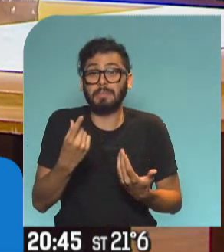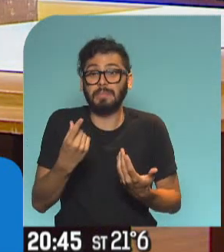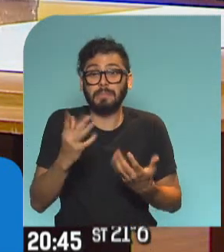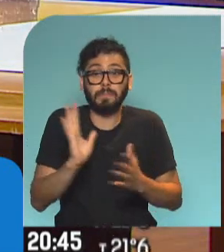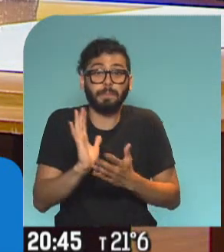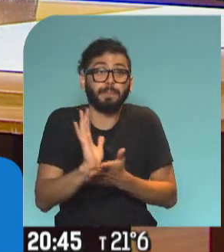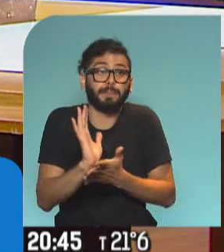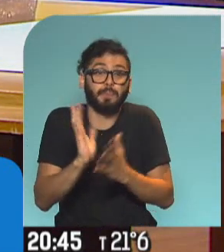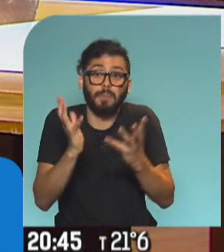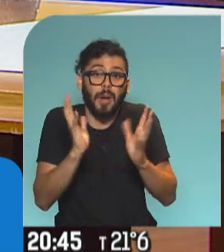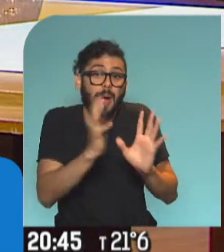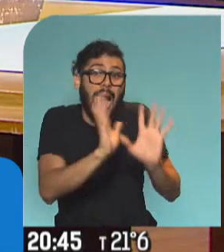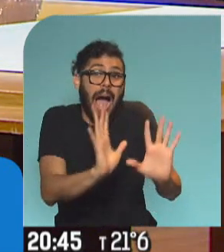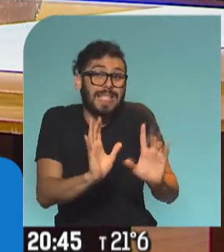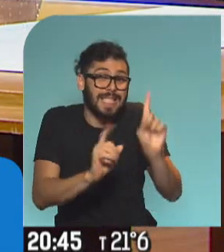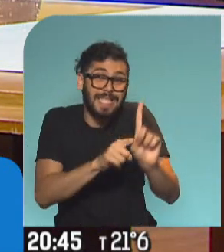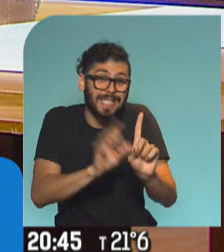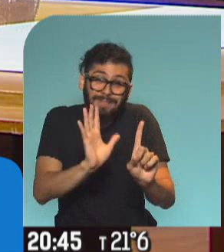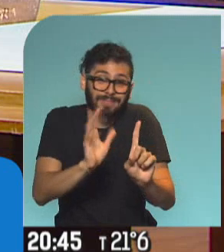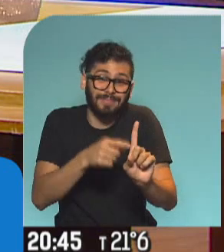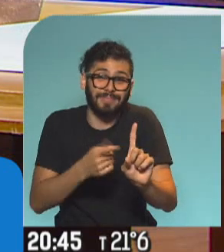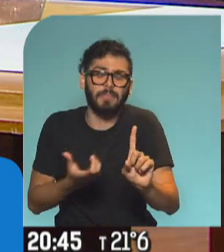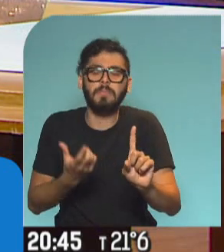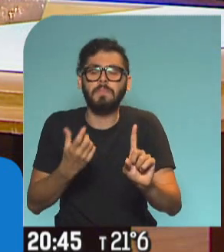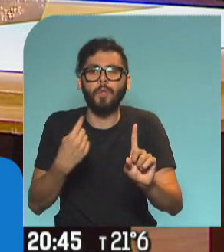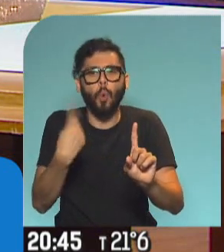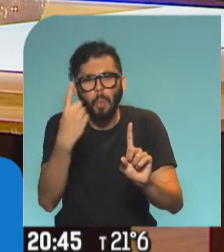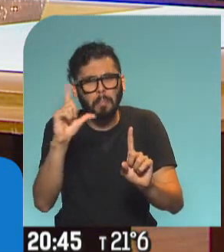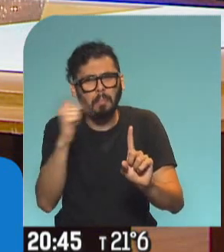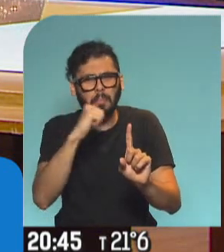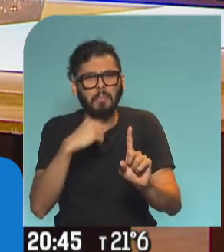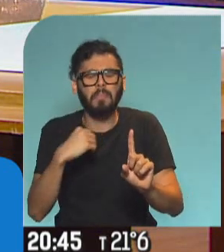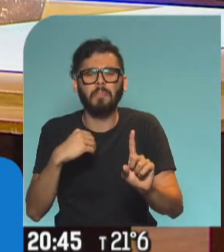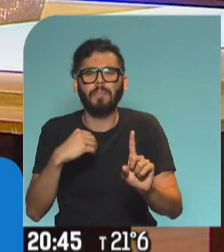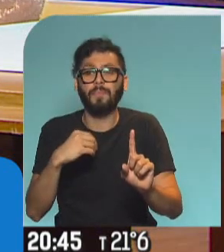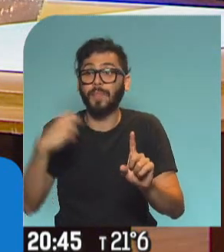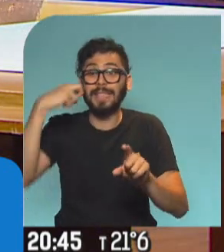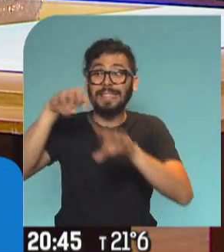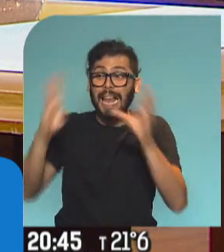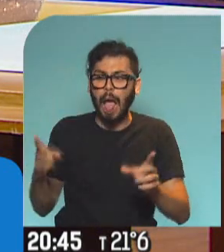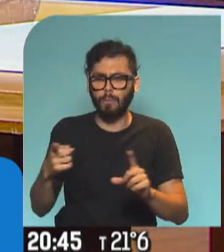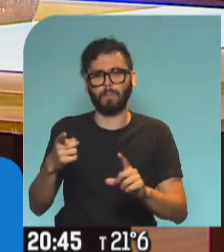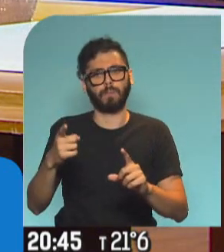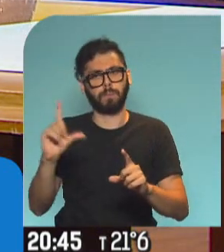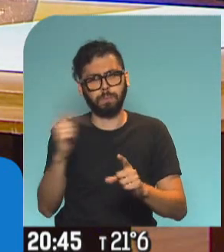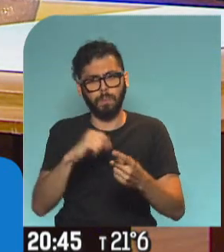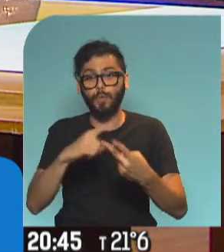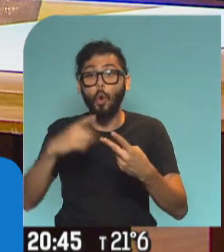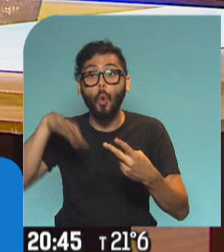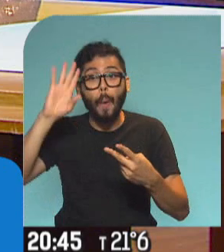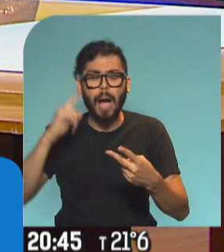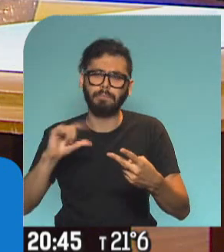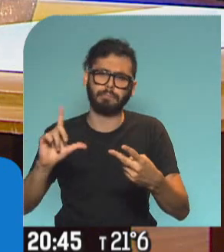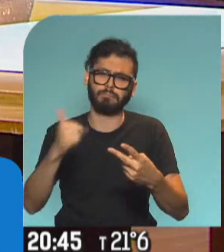su pensamiento y con lo que llevó a cabo durante todos los años. Lo que no parece tan lógico es lo que pasó en el Capitolio, lo que pasa ahora con Cuba y saber